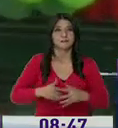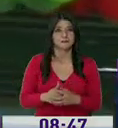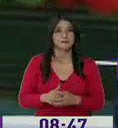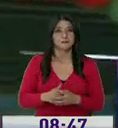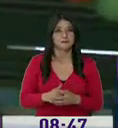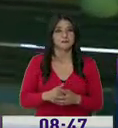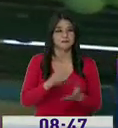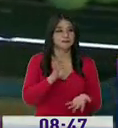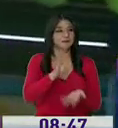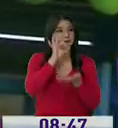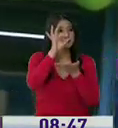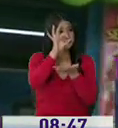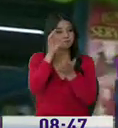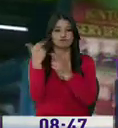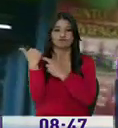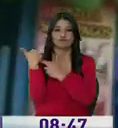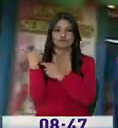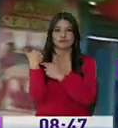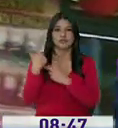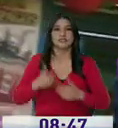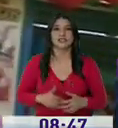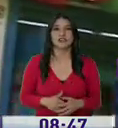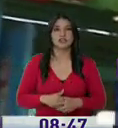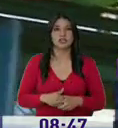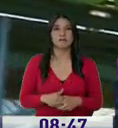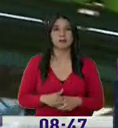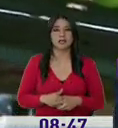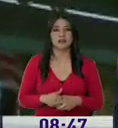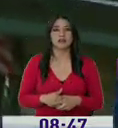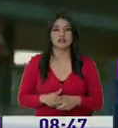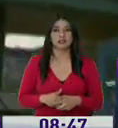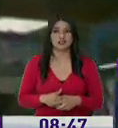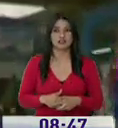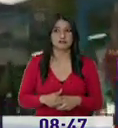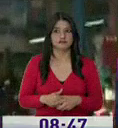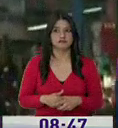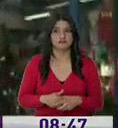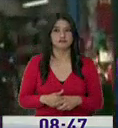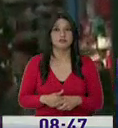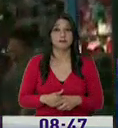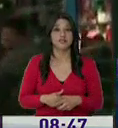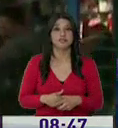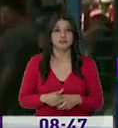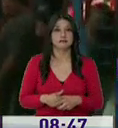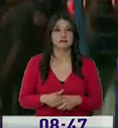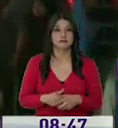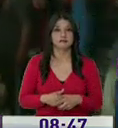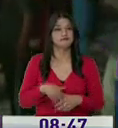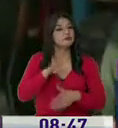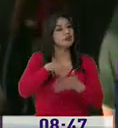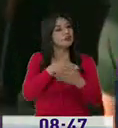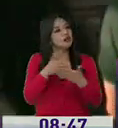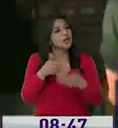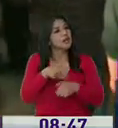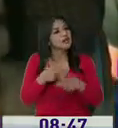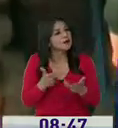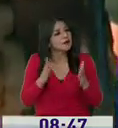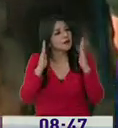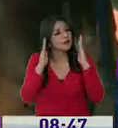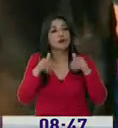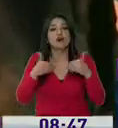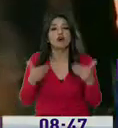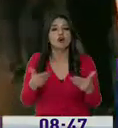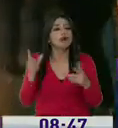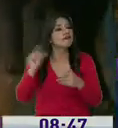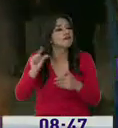uno de los encargados, Javier Calderón, muy buenos días. Cuéntenos, hasta el día de hoy, ¿en qué horario van a tener? Y precisamente, ¿cuál